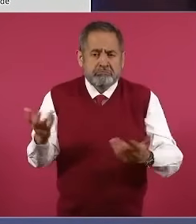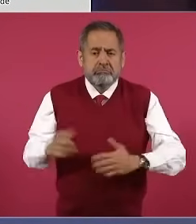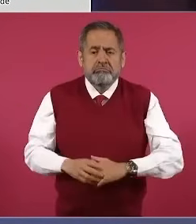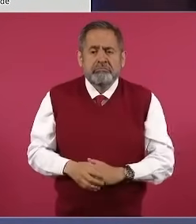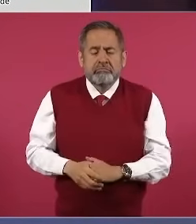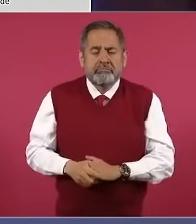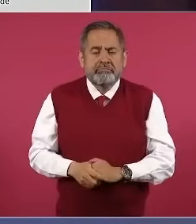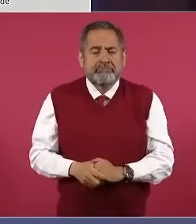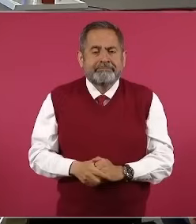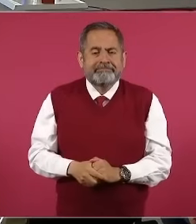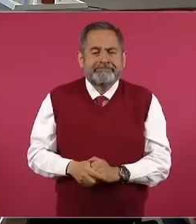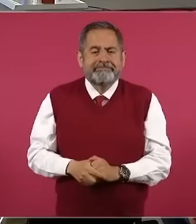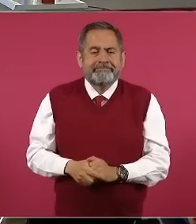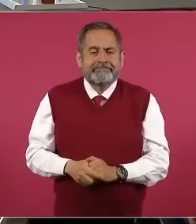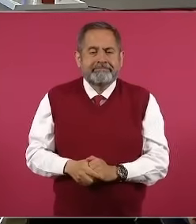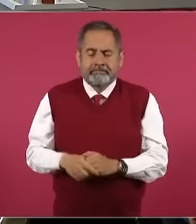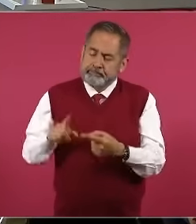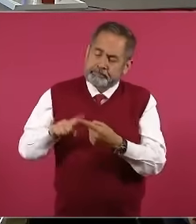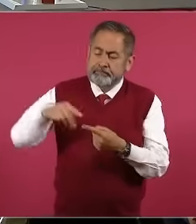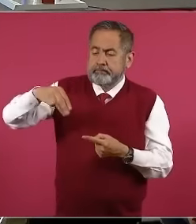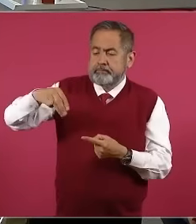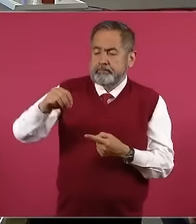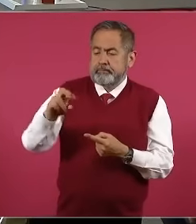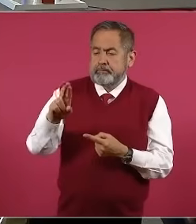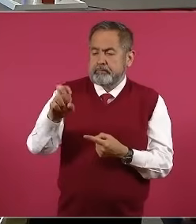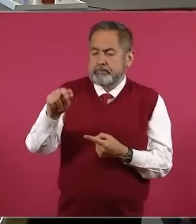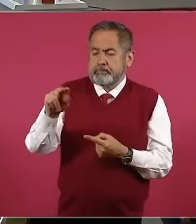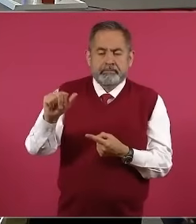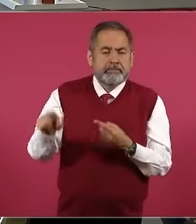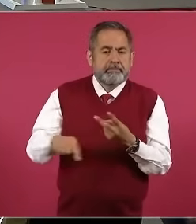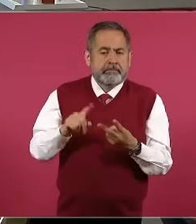Es Morena,